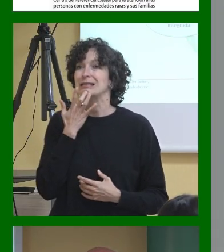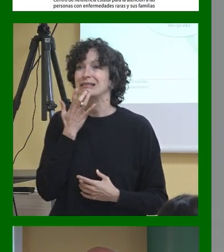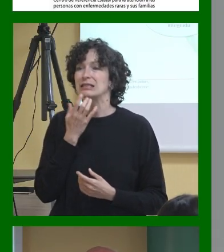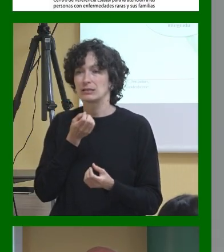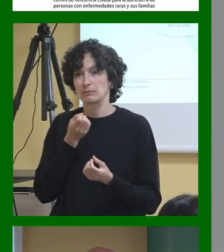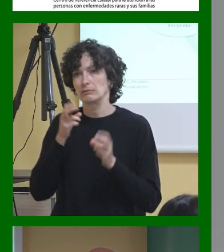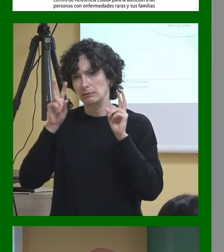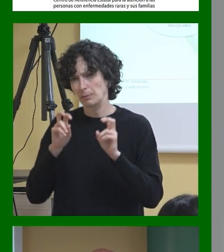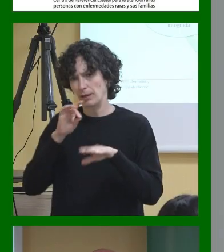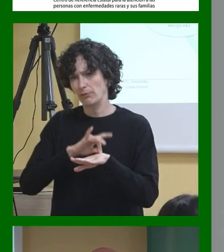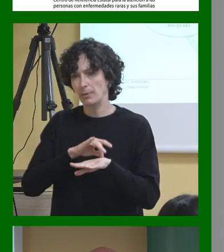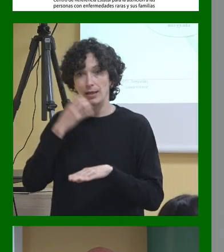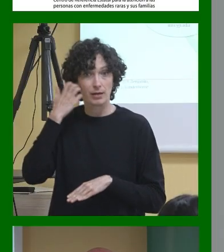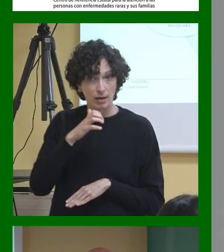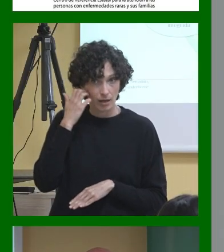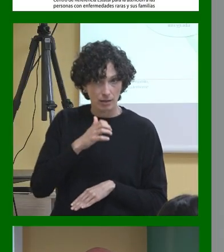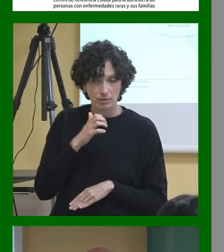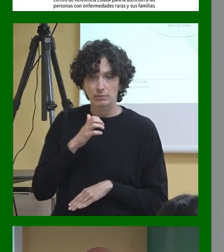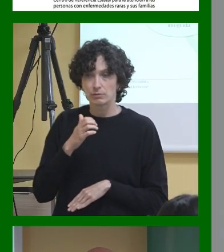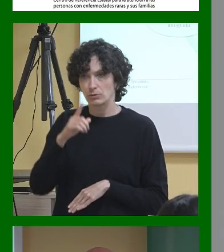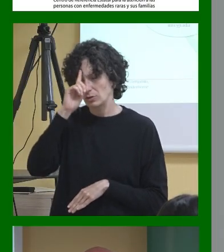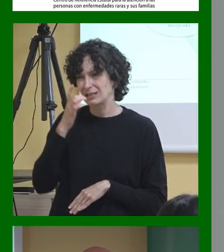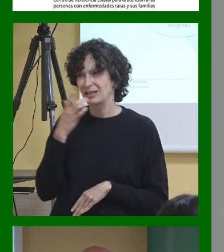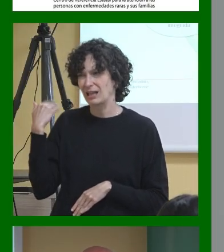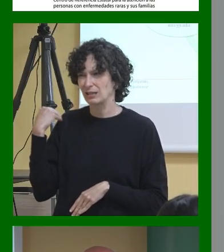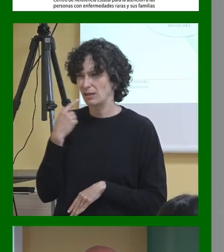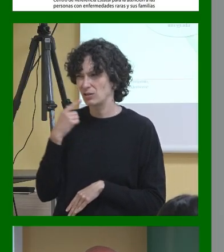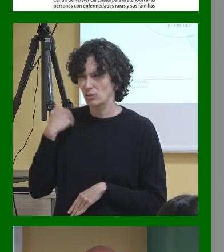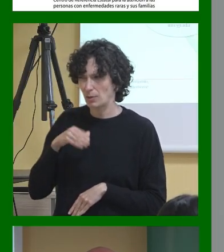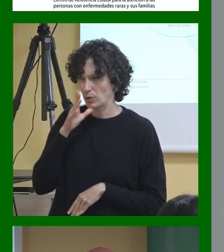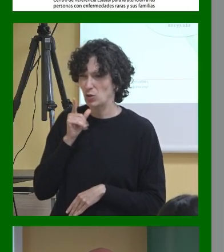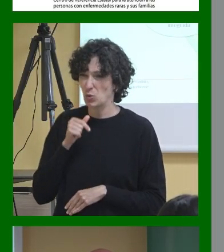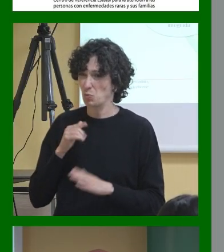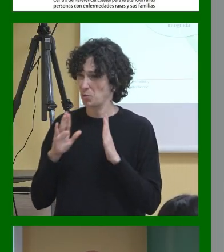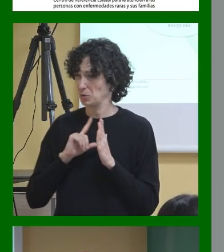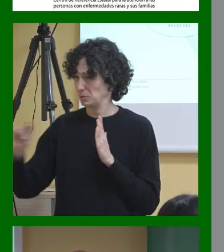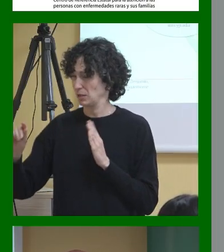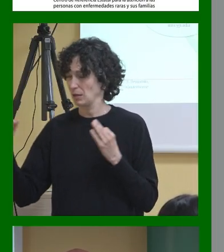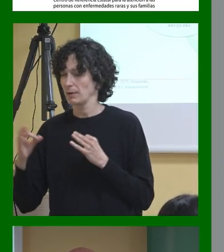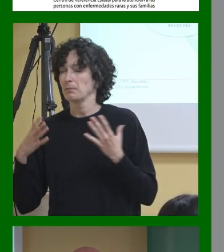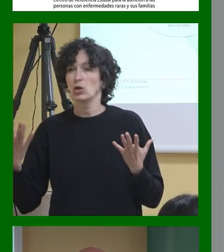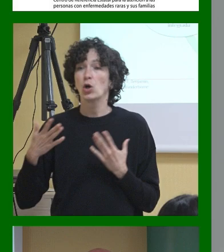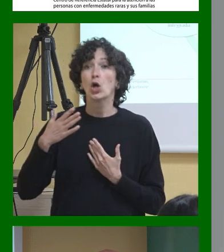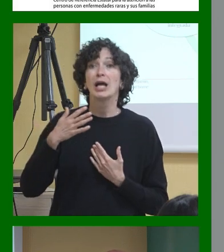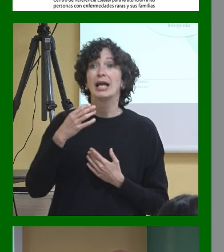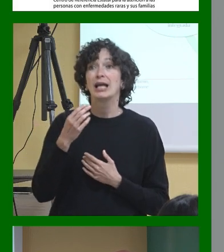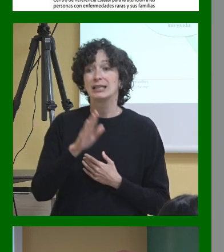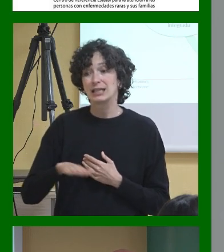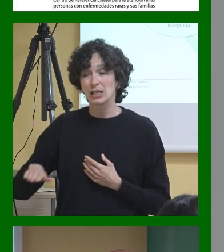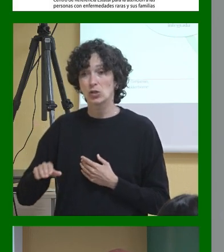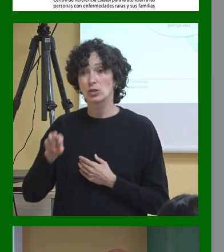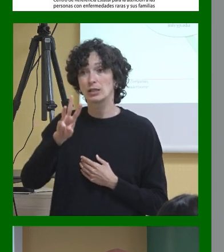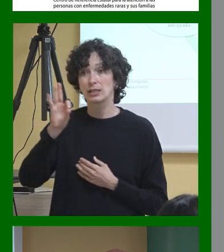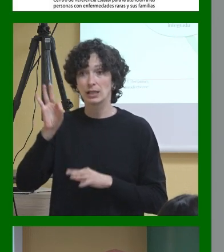poco frecuentes hay que asumir, y no sé si se ha citado, porque yo he salido en un momento, que un 30% de los niños no llegan a